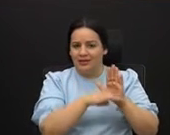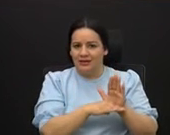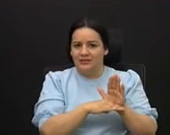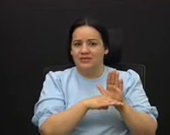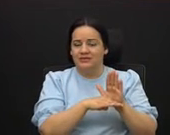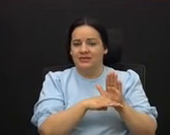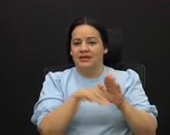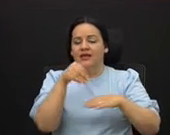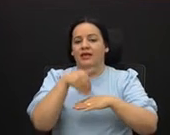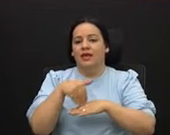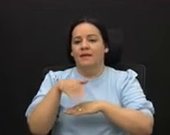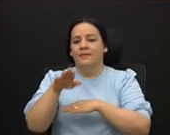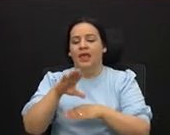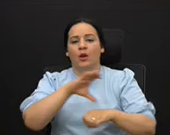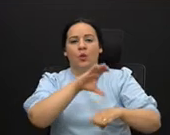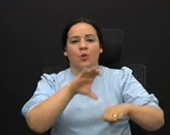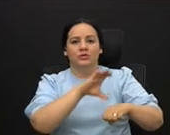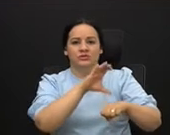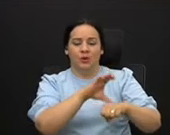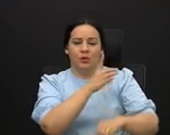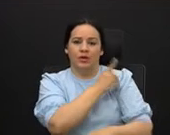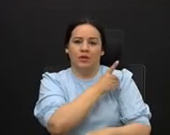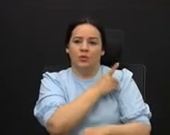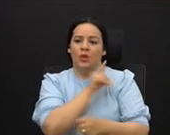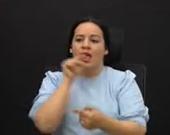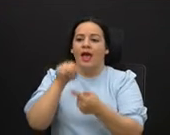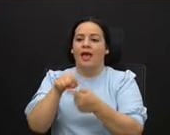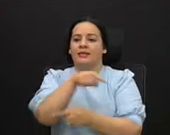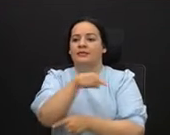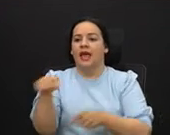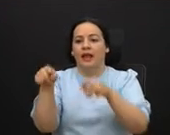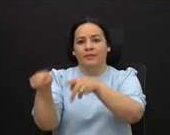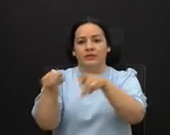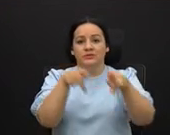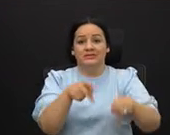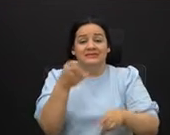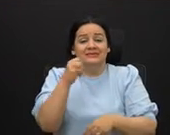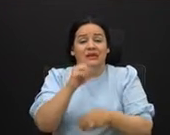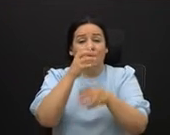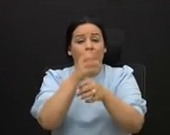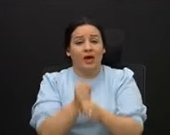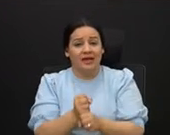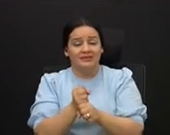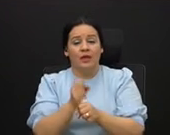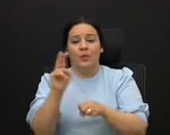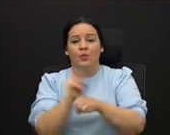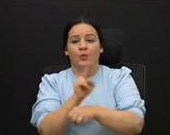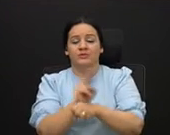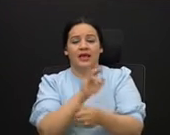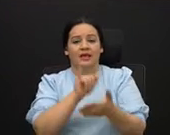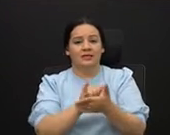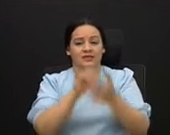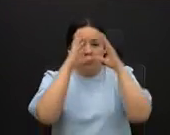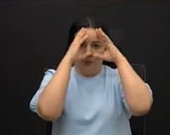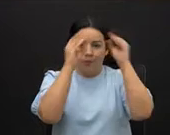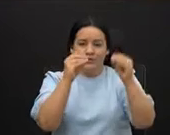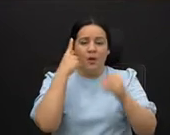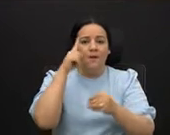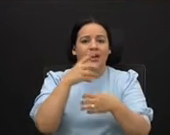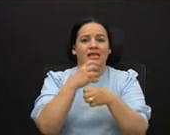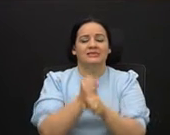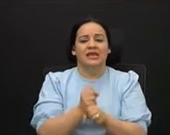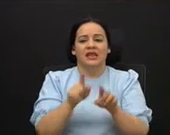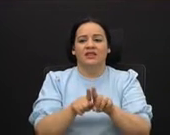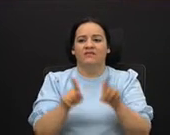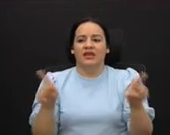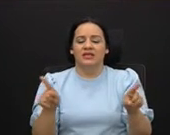emanan el Consejo de Directores hacia el personal, y si lo hacen, utilizan esa información para hacer diferencias entre